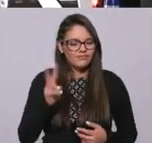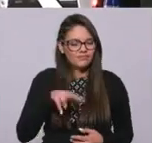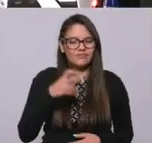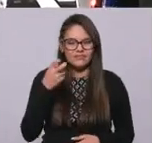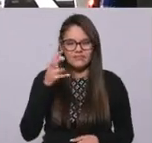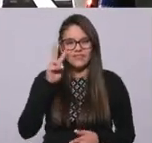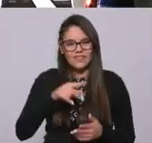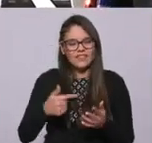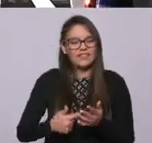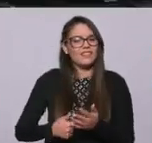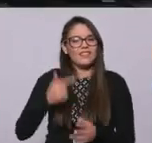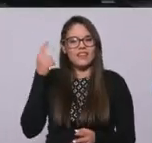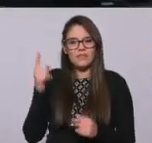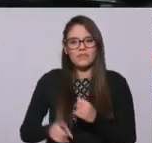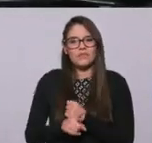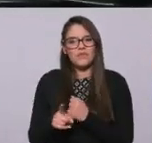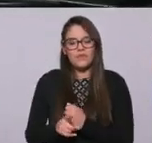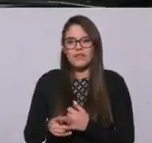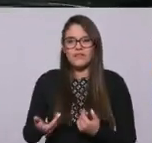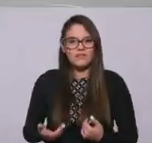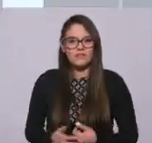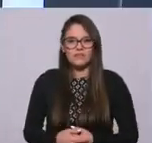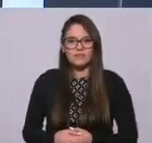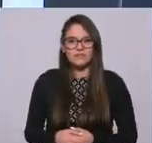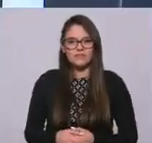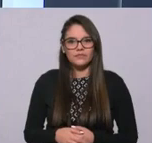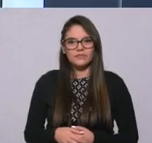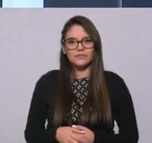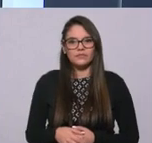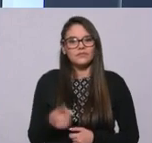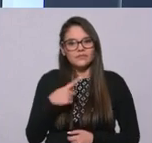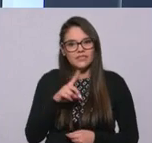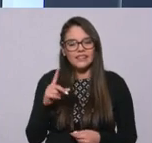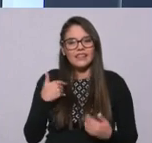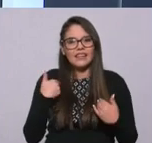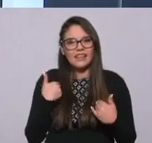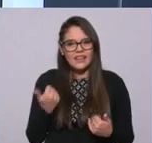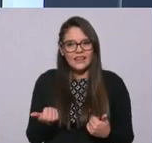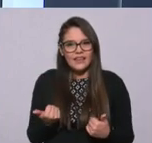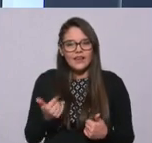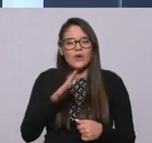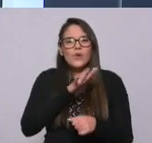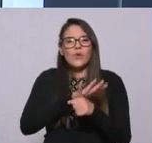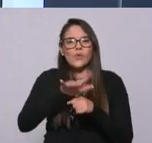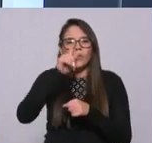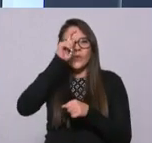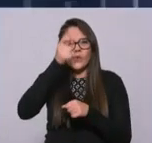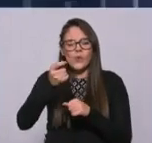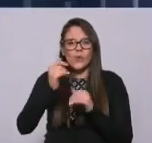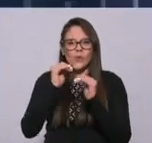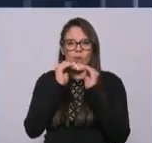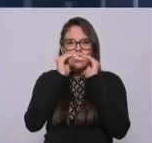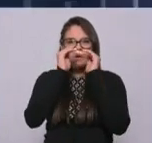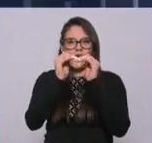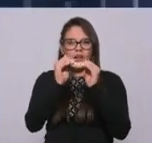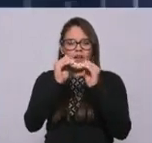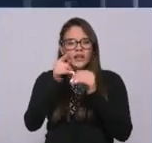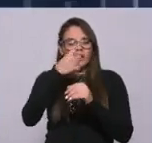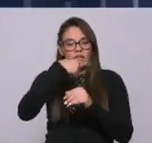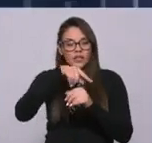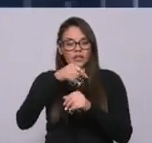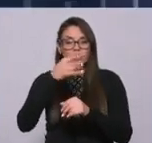gravísimo problema, entonces sí se está atendiendo. Para que nos quede claro, maestro, ¿cuál es el límite de alcohol en la